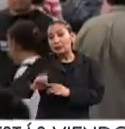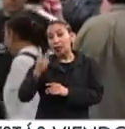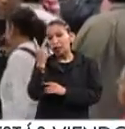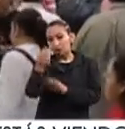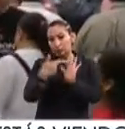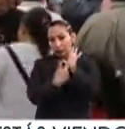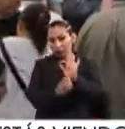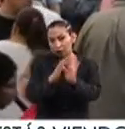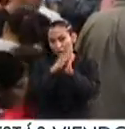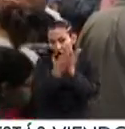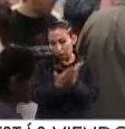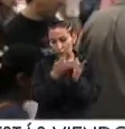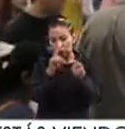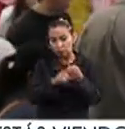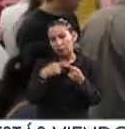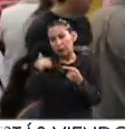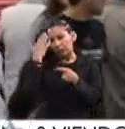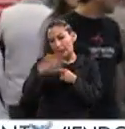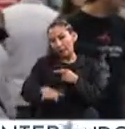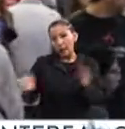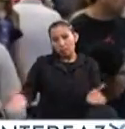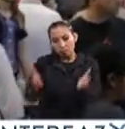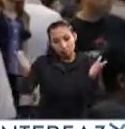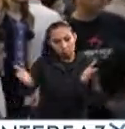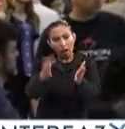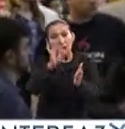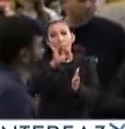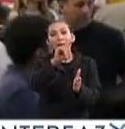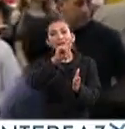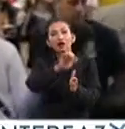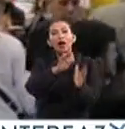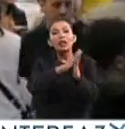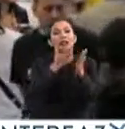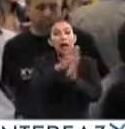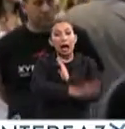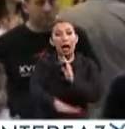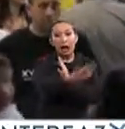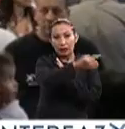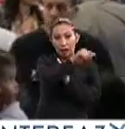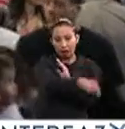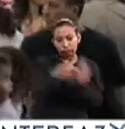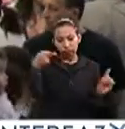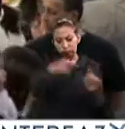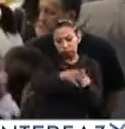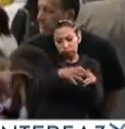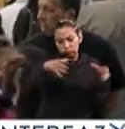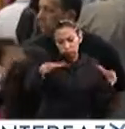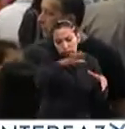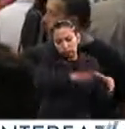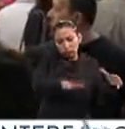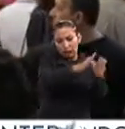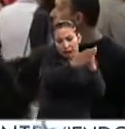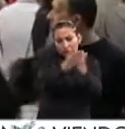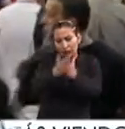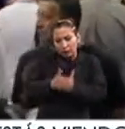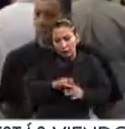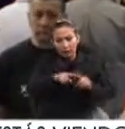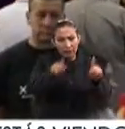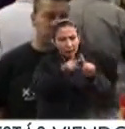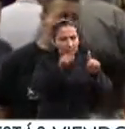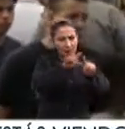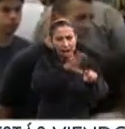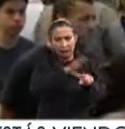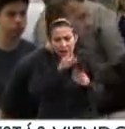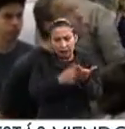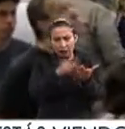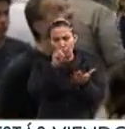son presentaciones de libros. Como ustedes saben, Fomento Editorial es el área que concentra la parte de la producción editorial